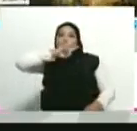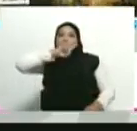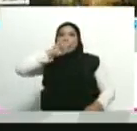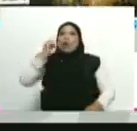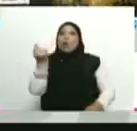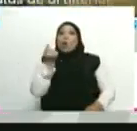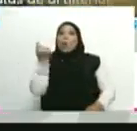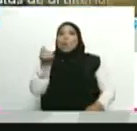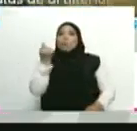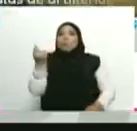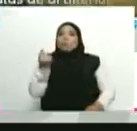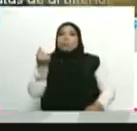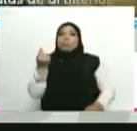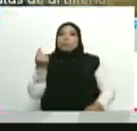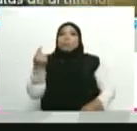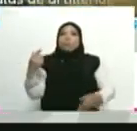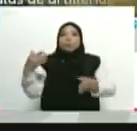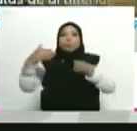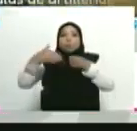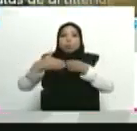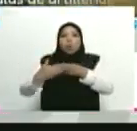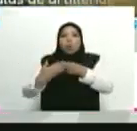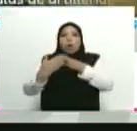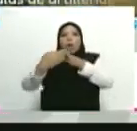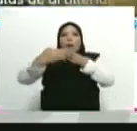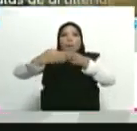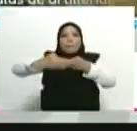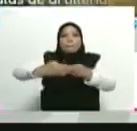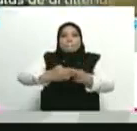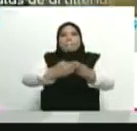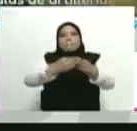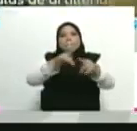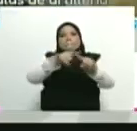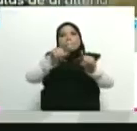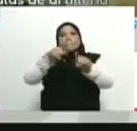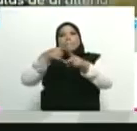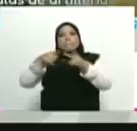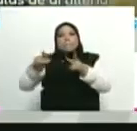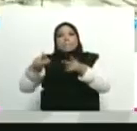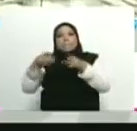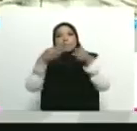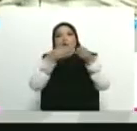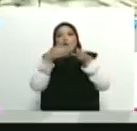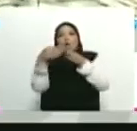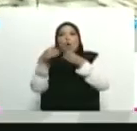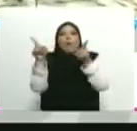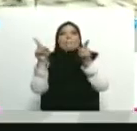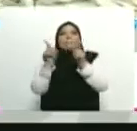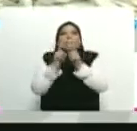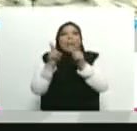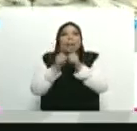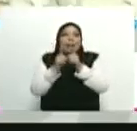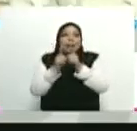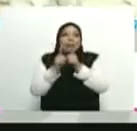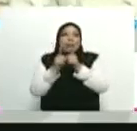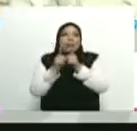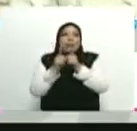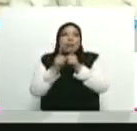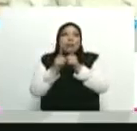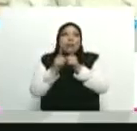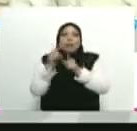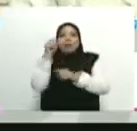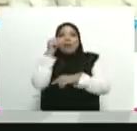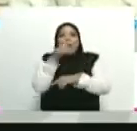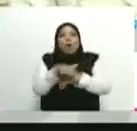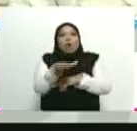buque de gran fuerza. Los demás eran bergantines, goletas, flecheras, naves del